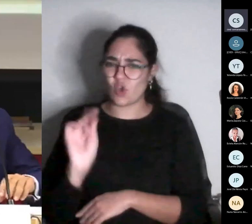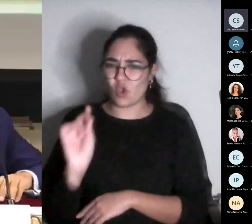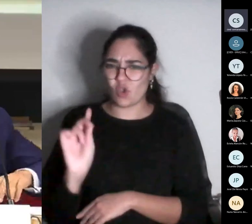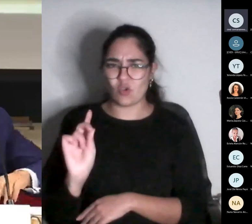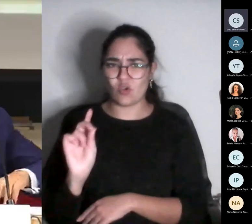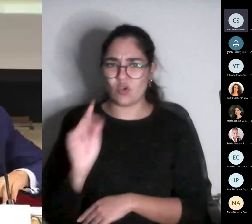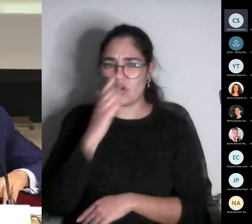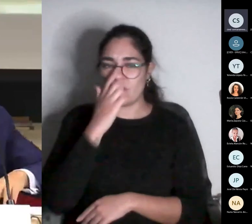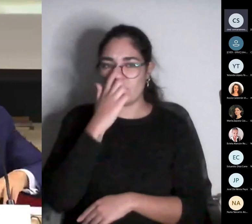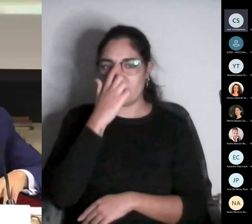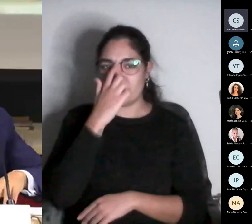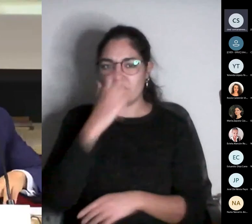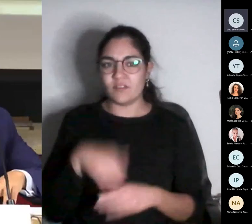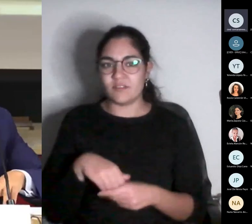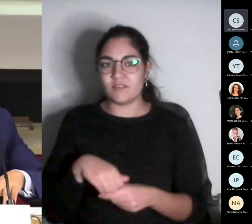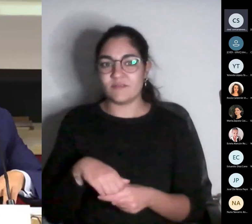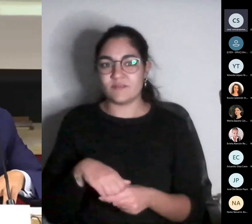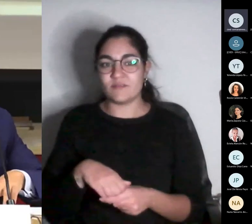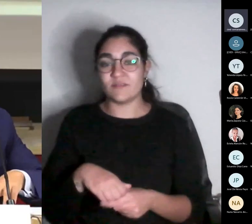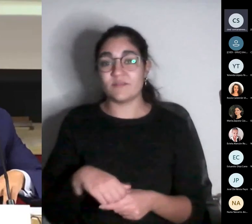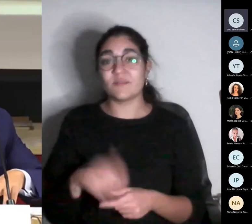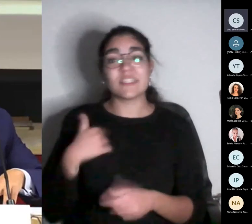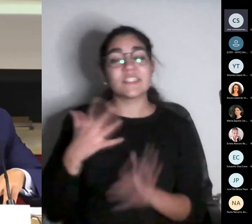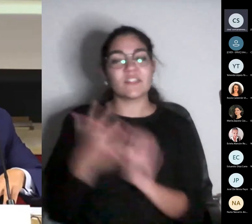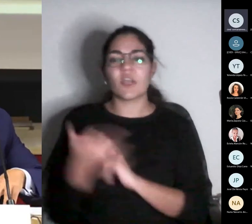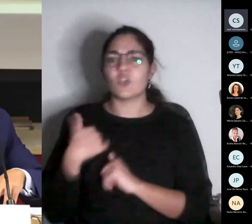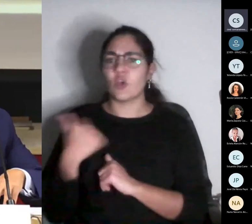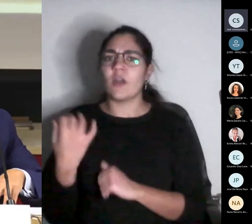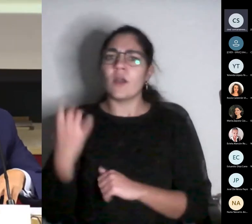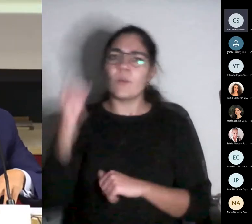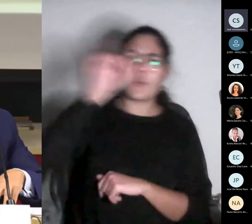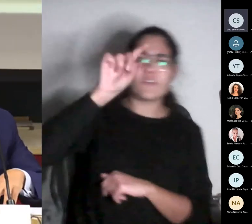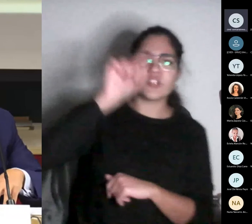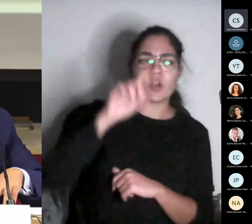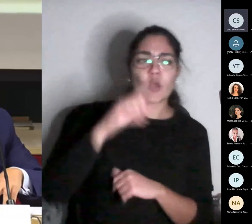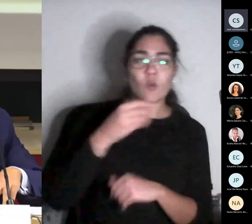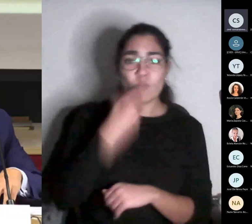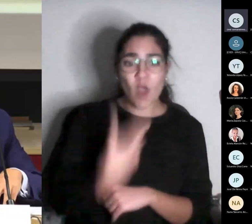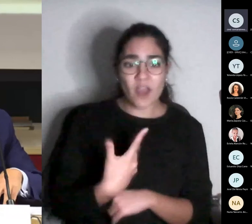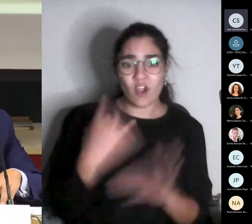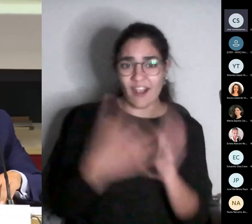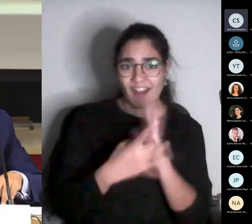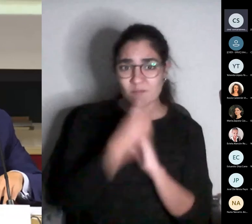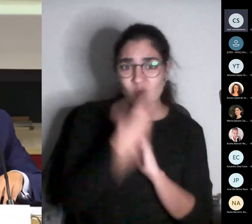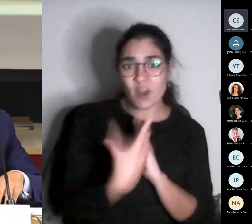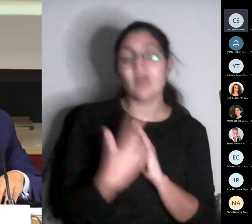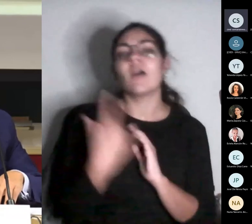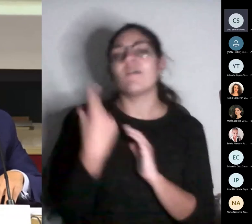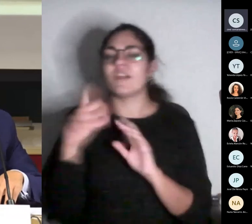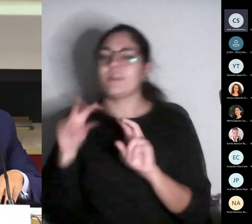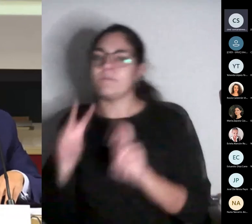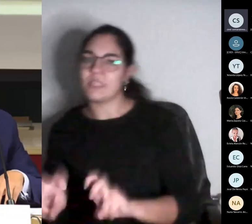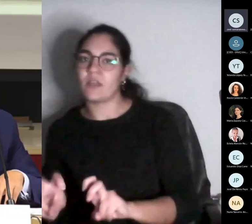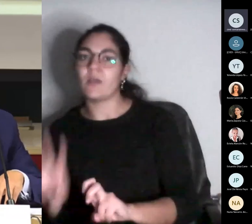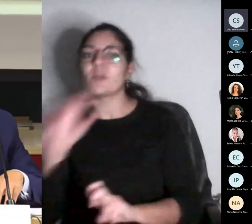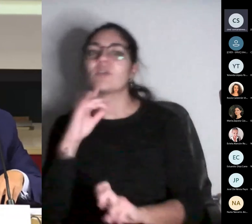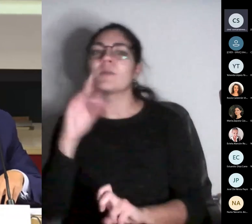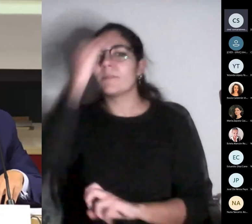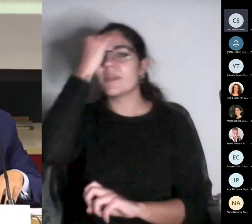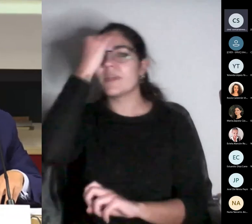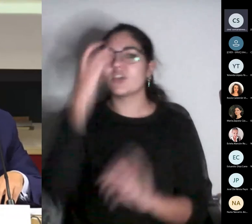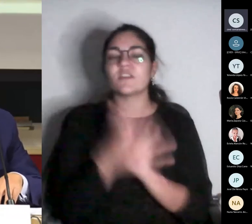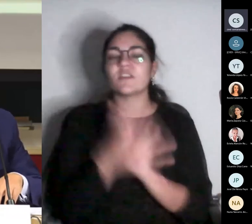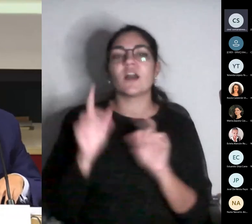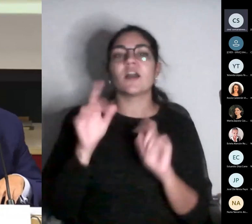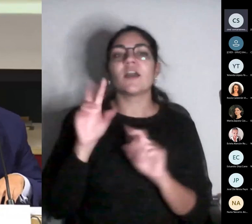Tenemos, además, que ser buenos docentes. Y esta sí que es condición suficiente y necesaria.